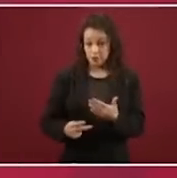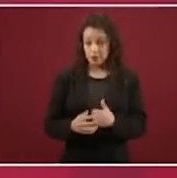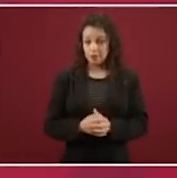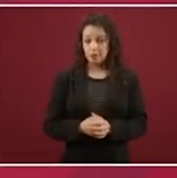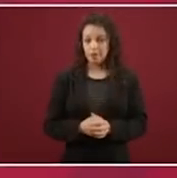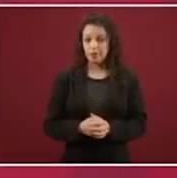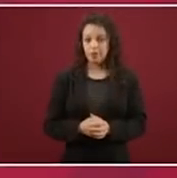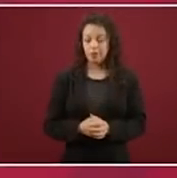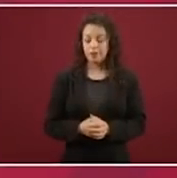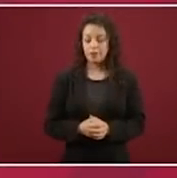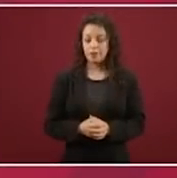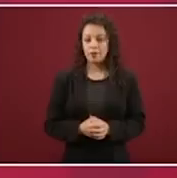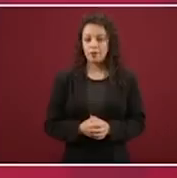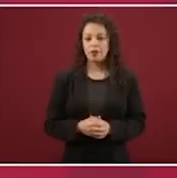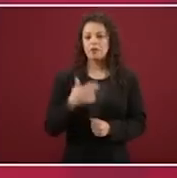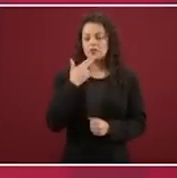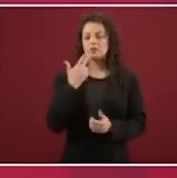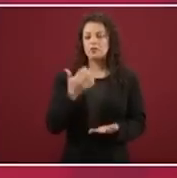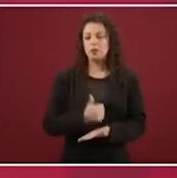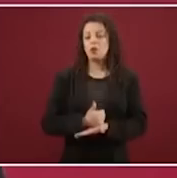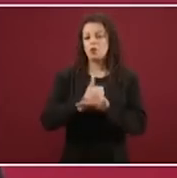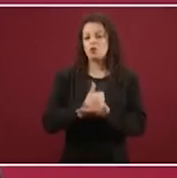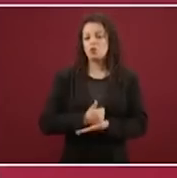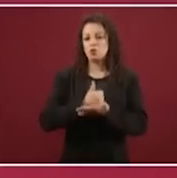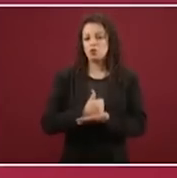nos ayuda para